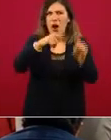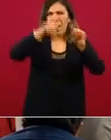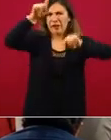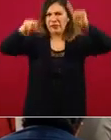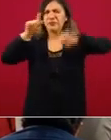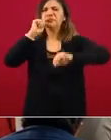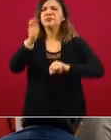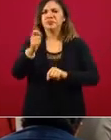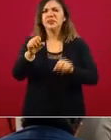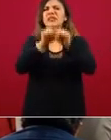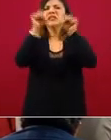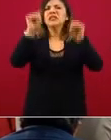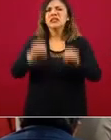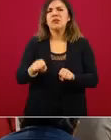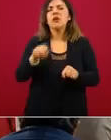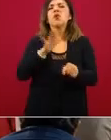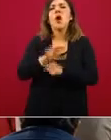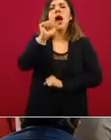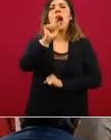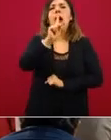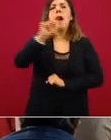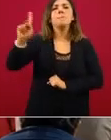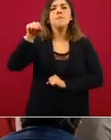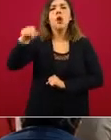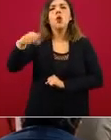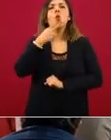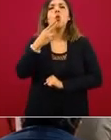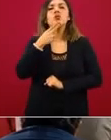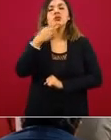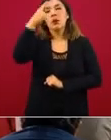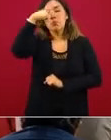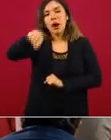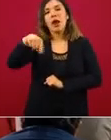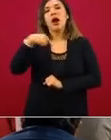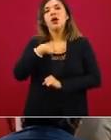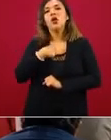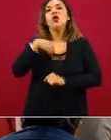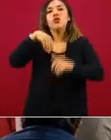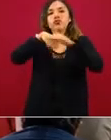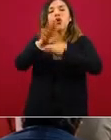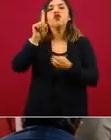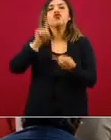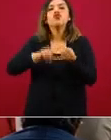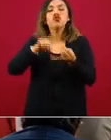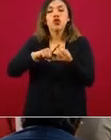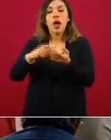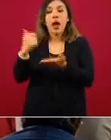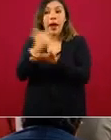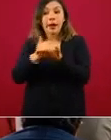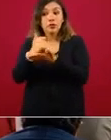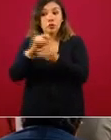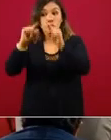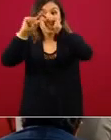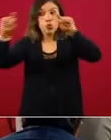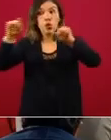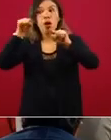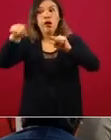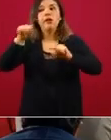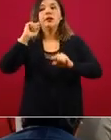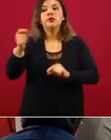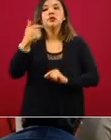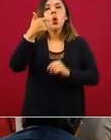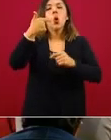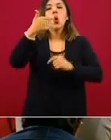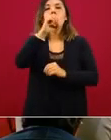el sistema operativo o aplicación a la que nos estamos refiriendo. La barra azul es el sistema operativo